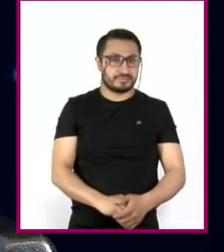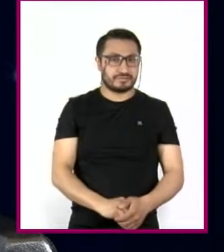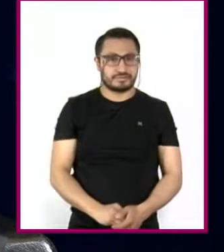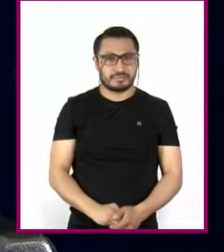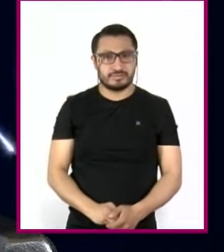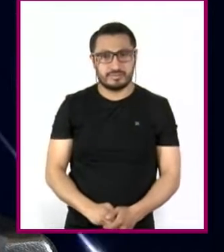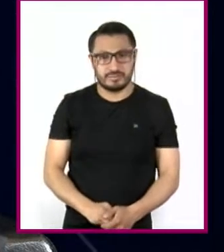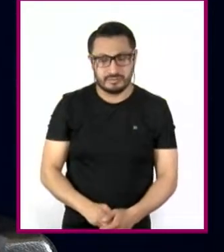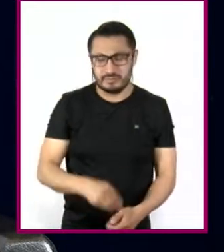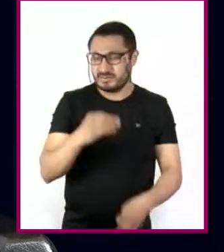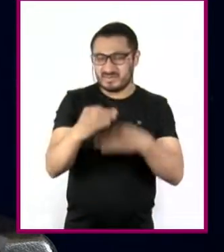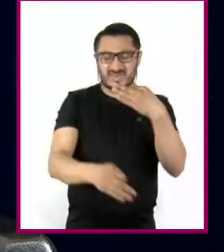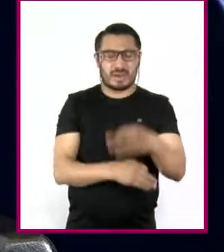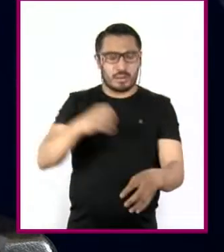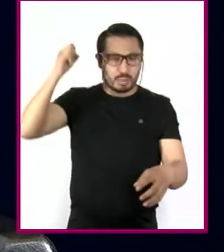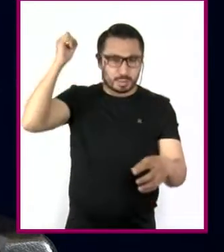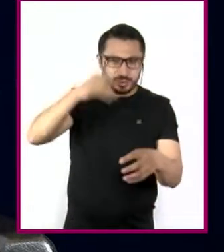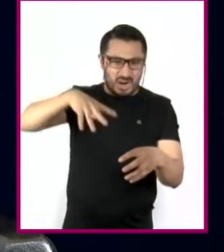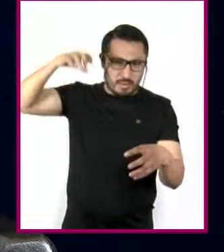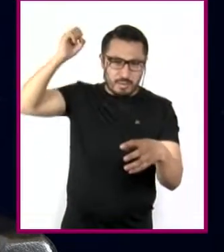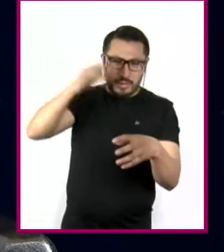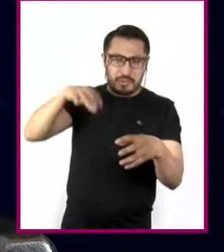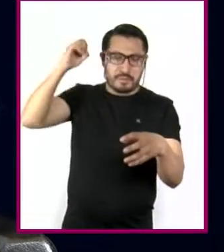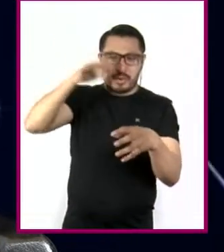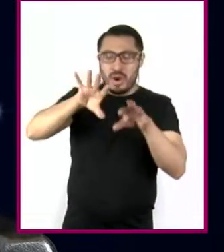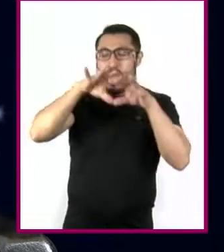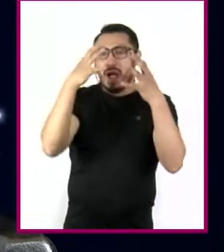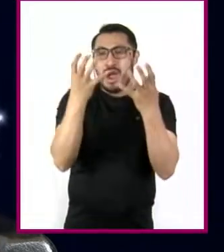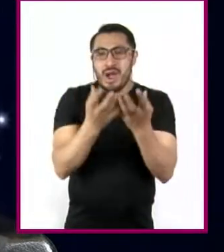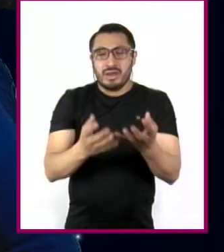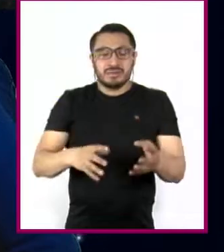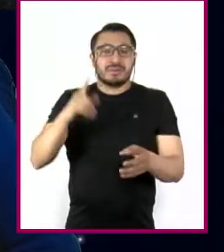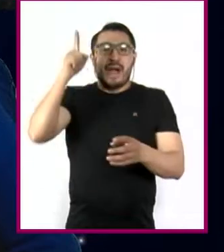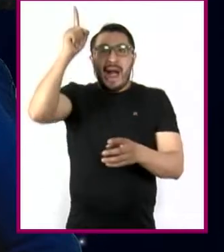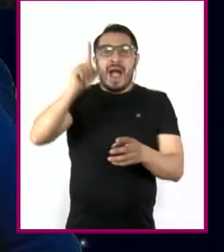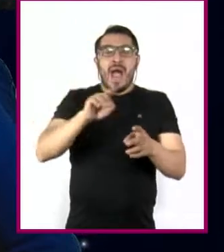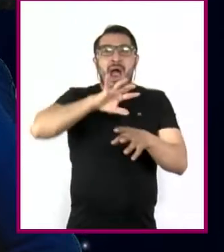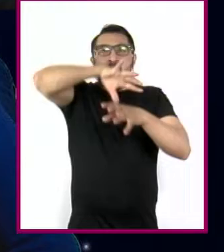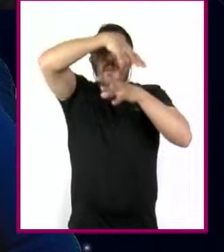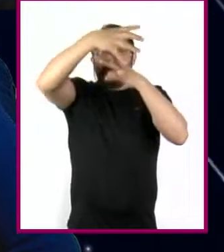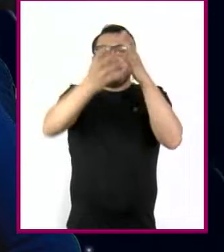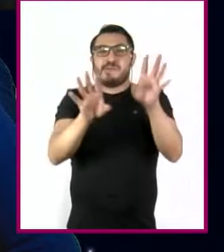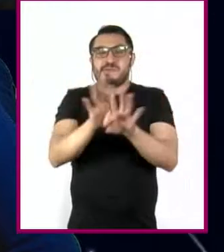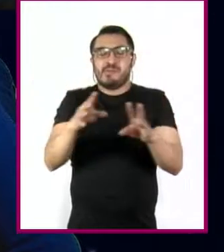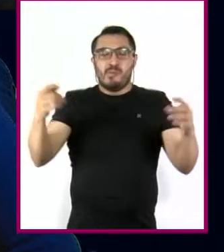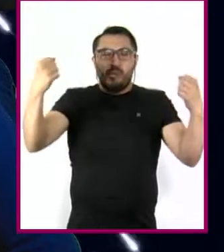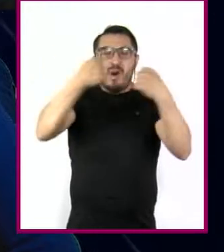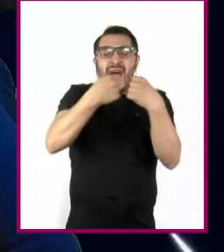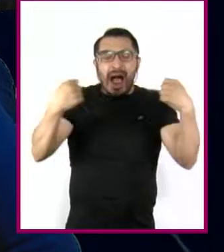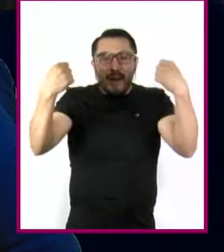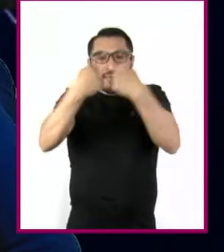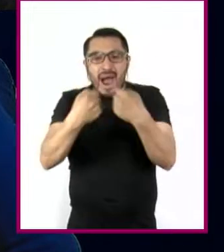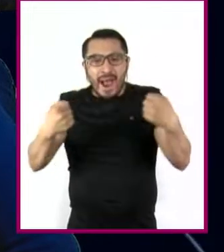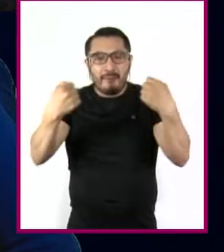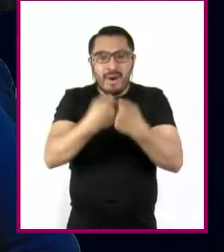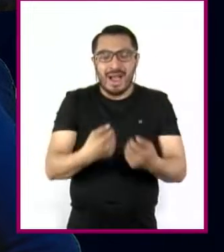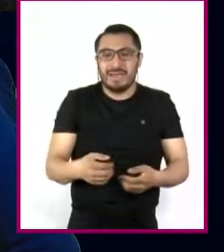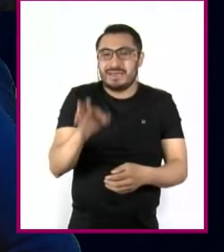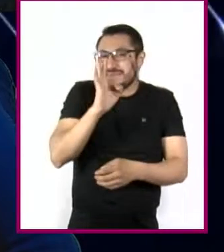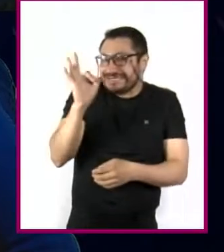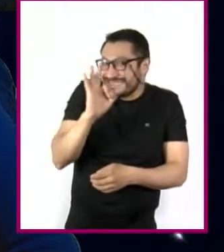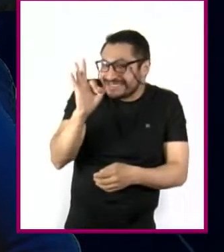que todo este bombardeo produce elementos radioactivos allá arriba? La verdad es que no lo había pensado, pero puede ser,